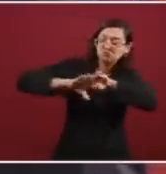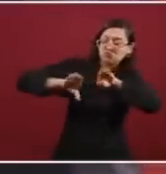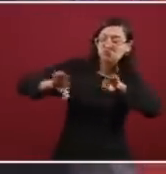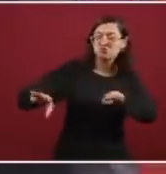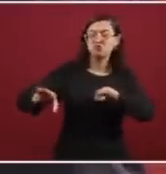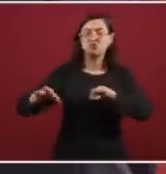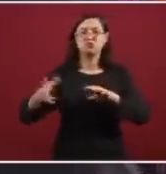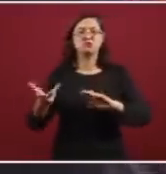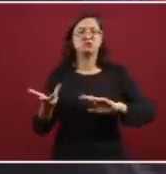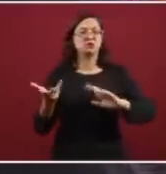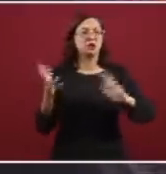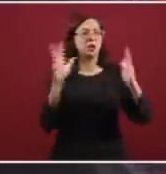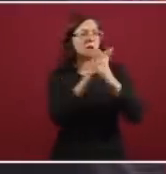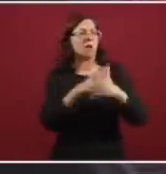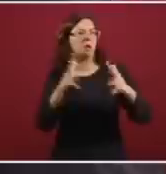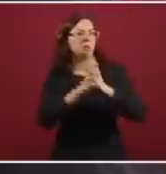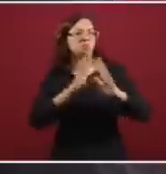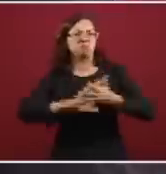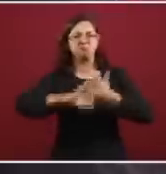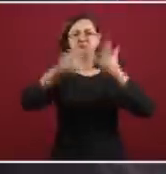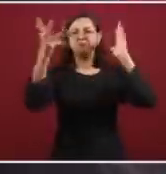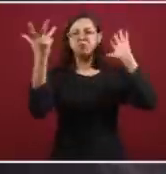sin el uso de la fuerza,